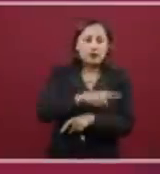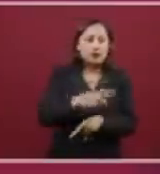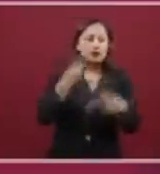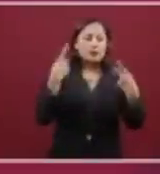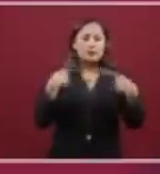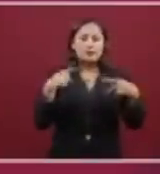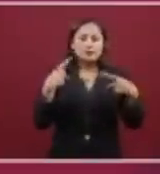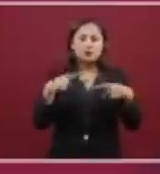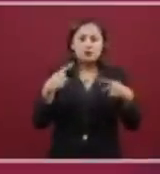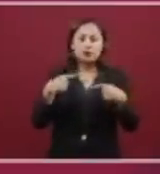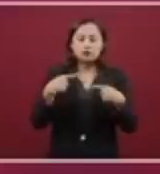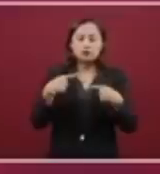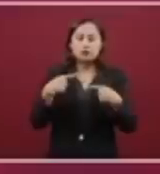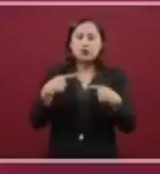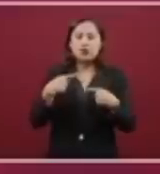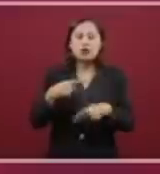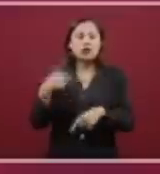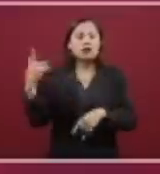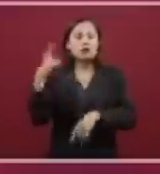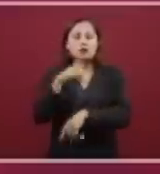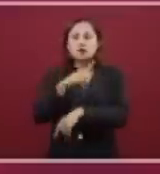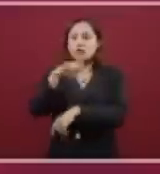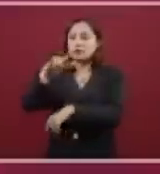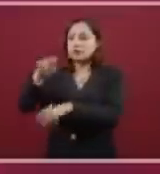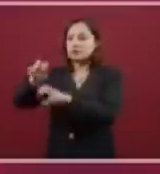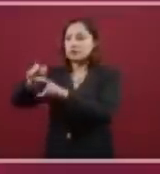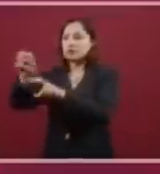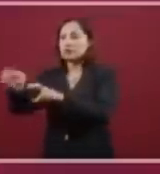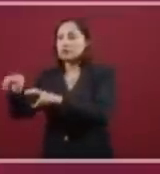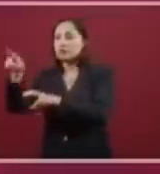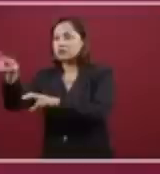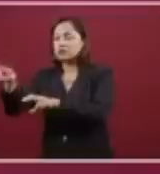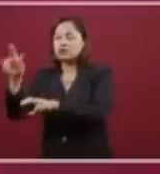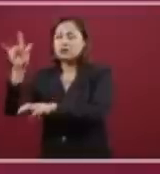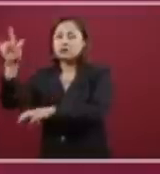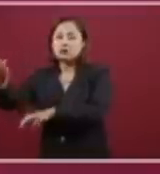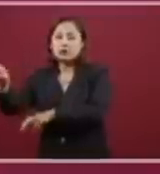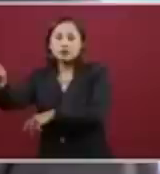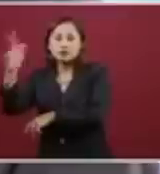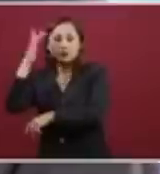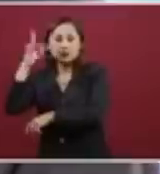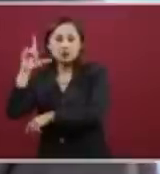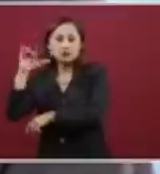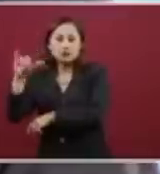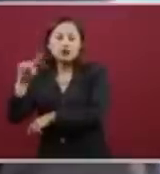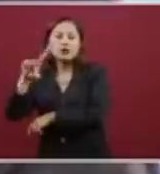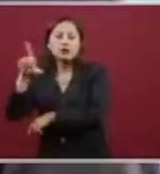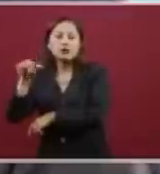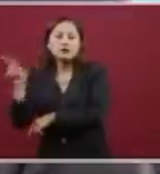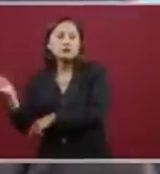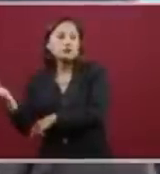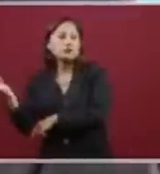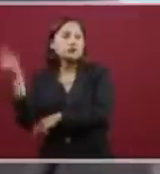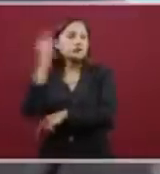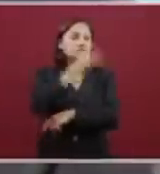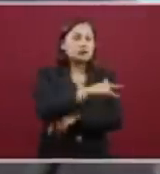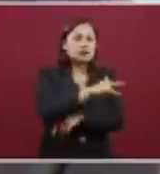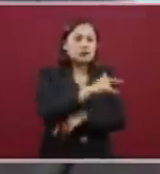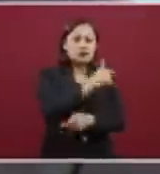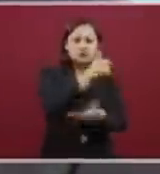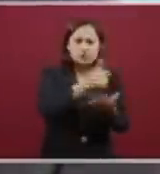santa lucia al otro aeropuerto y que van a la ciudad no que van al otro aeropuerto los que van de un aeropuerto a otro son una parte